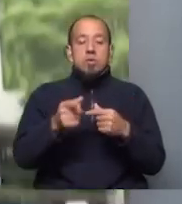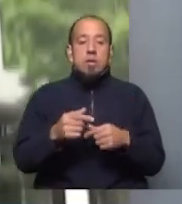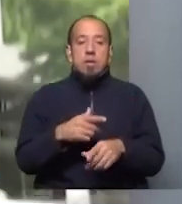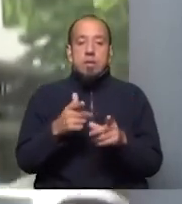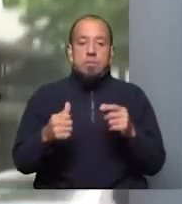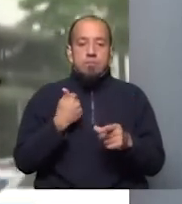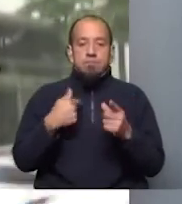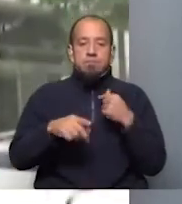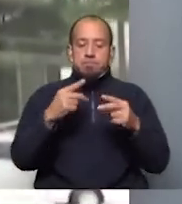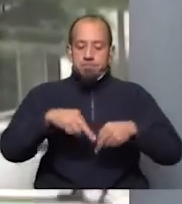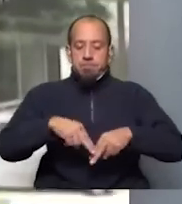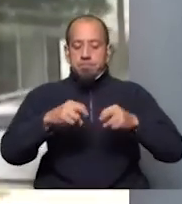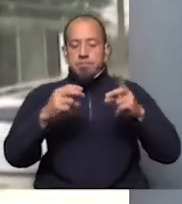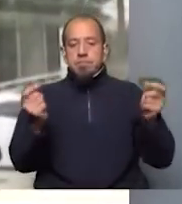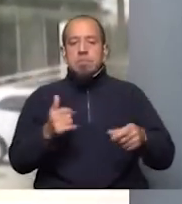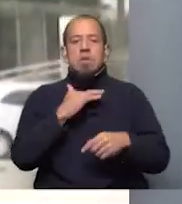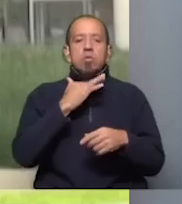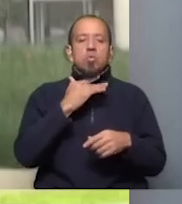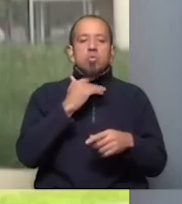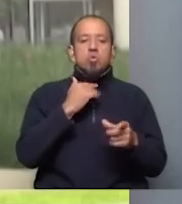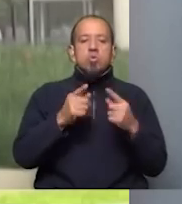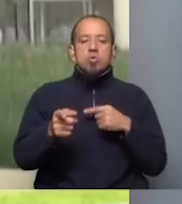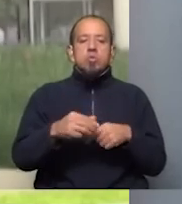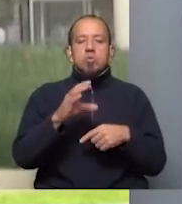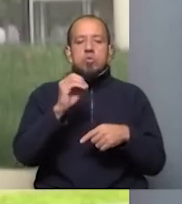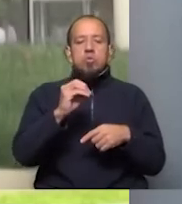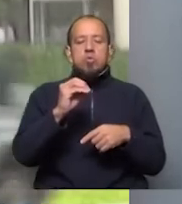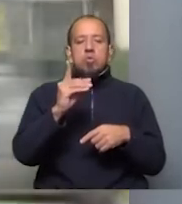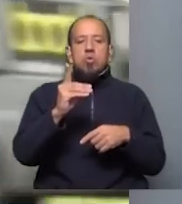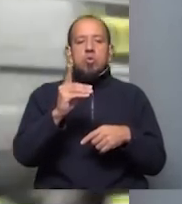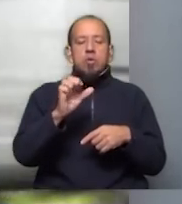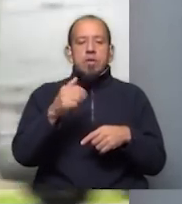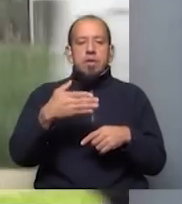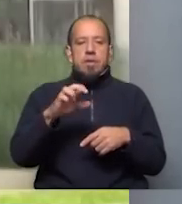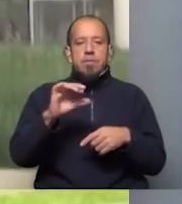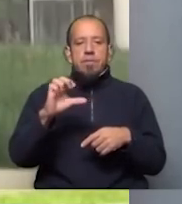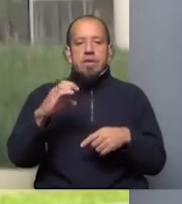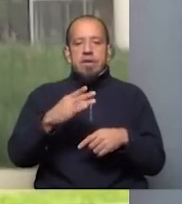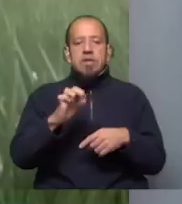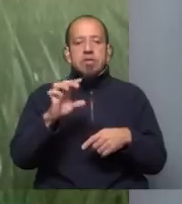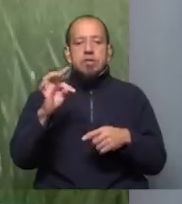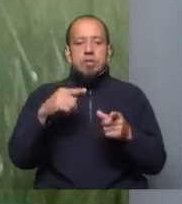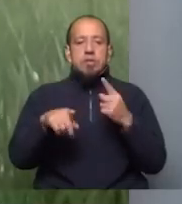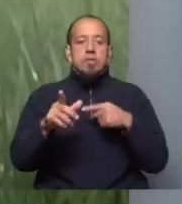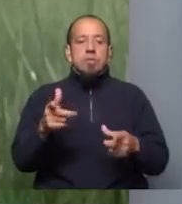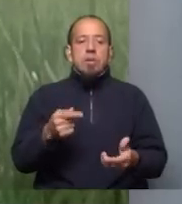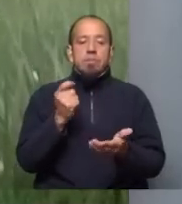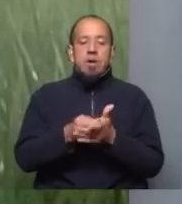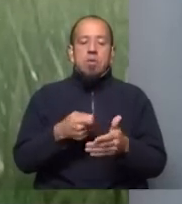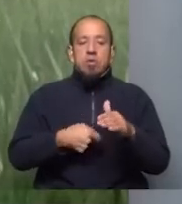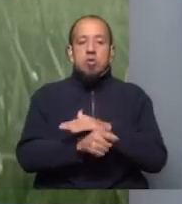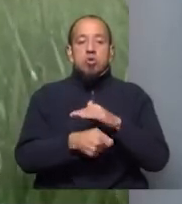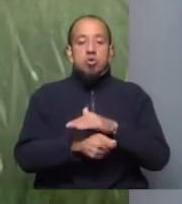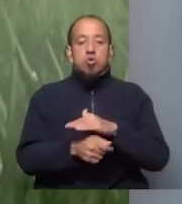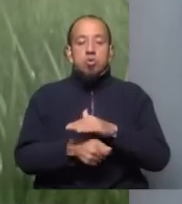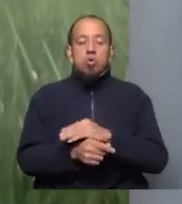en la causa que Investiga la trama de corrupción generada por la constructora other brecha y varias entidades financieras para el pago de sobornos para la obtención